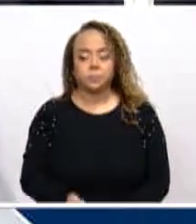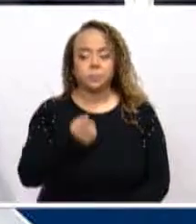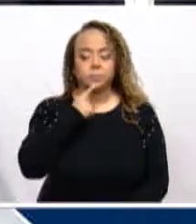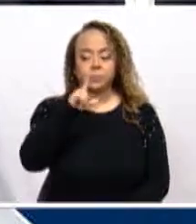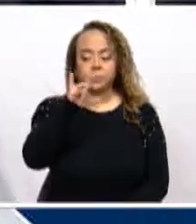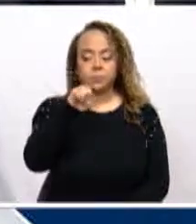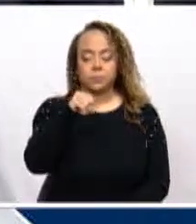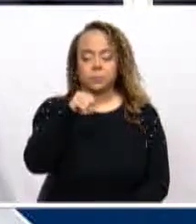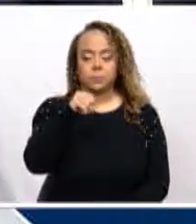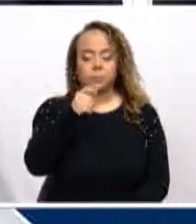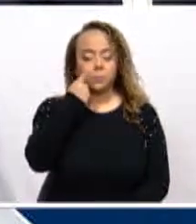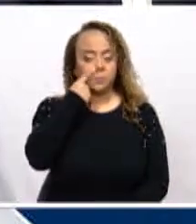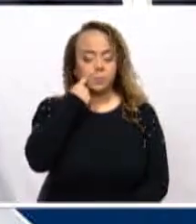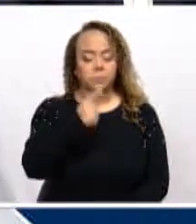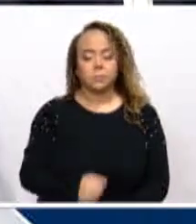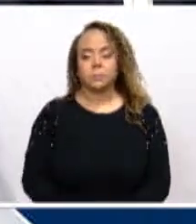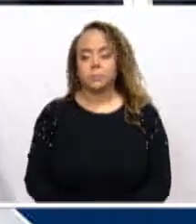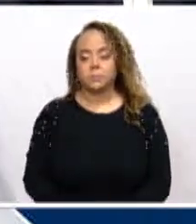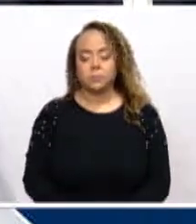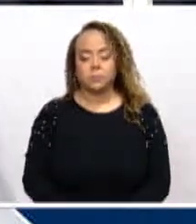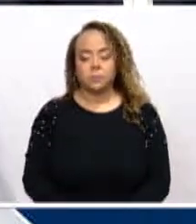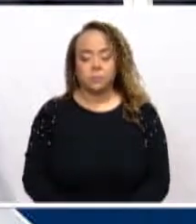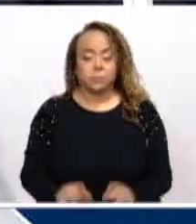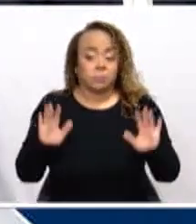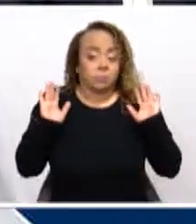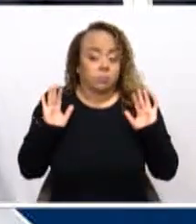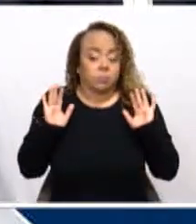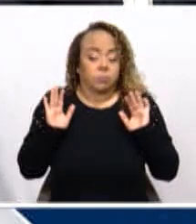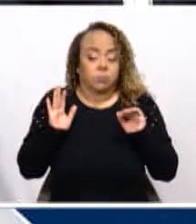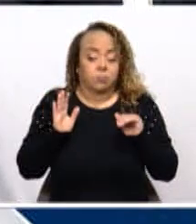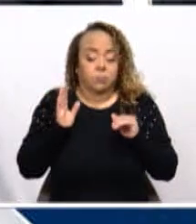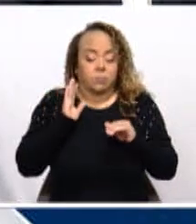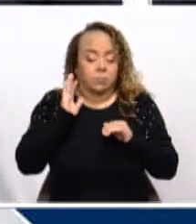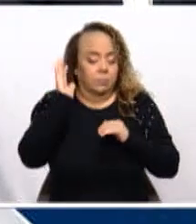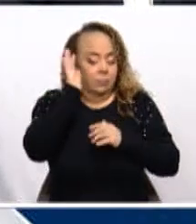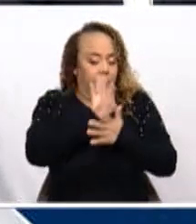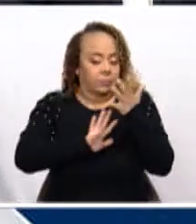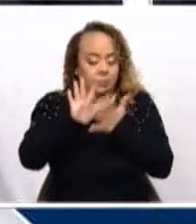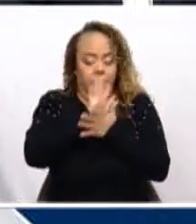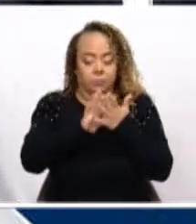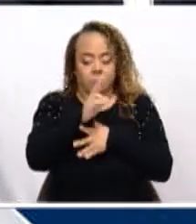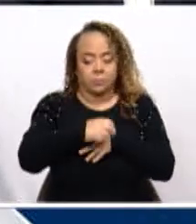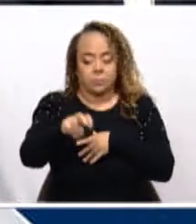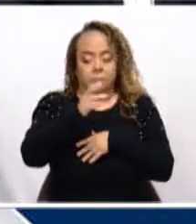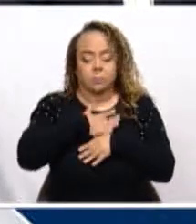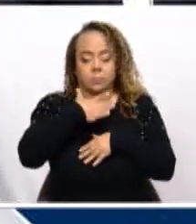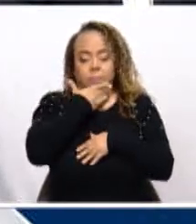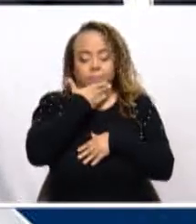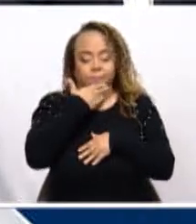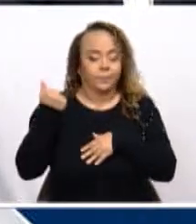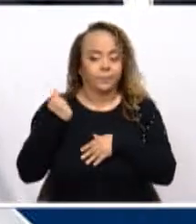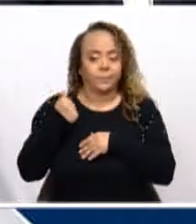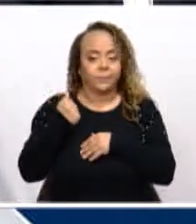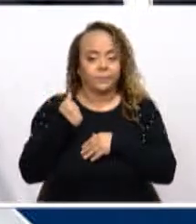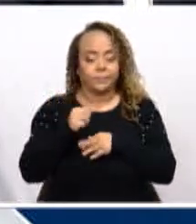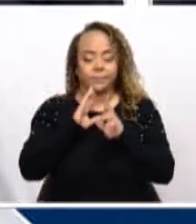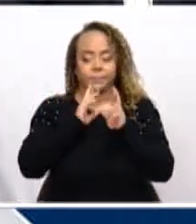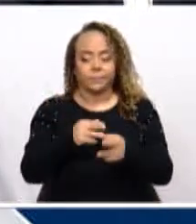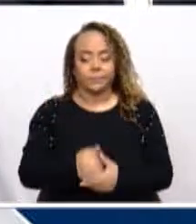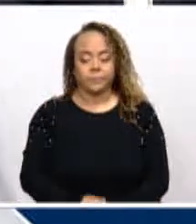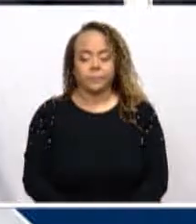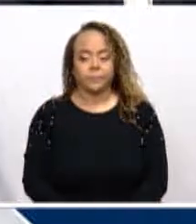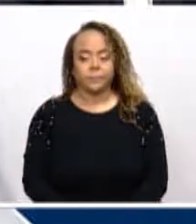dice Don Leo papá ve Pues en medio del trajín del viaje se le olvidó se le fue responder